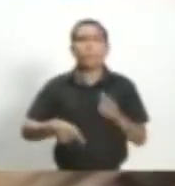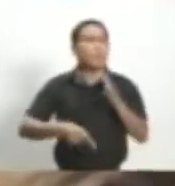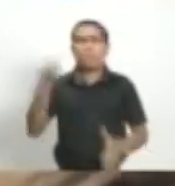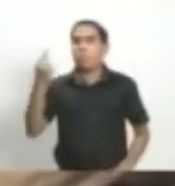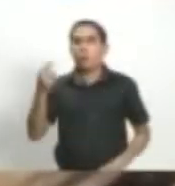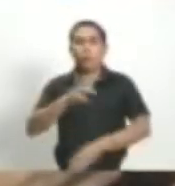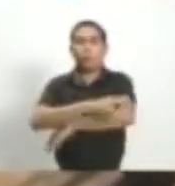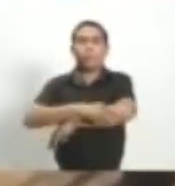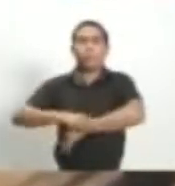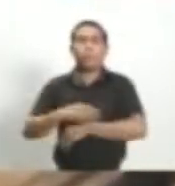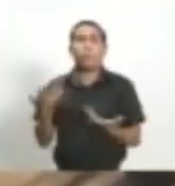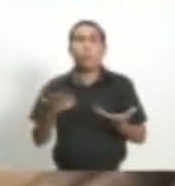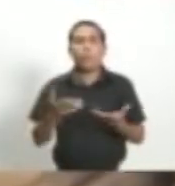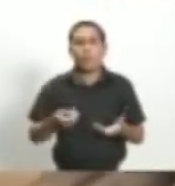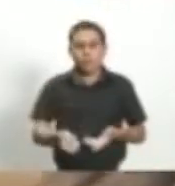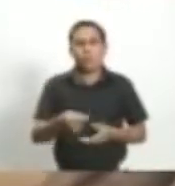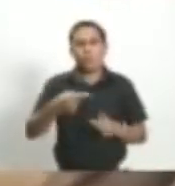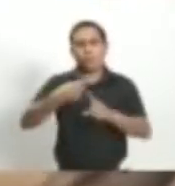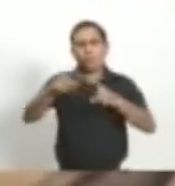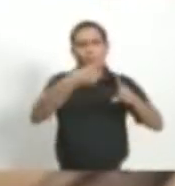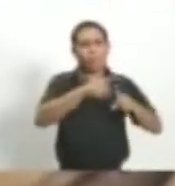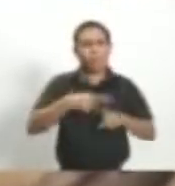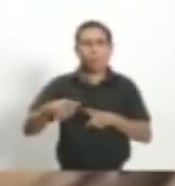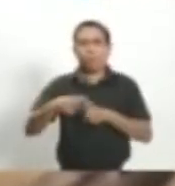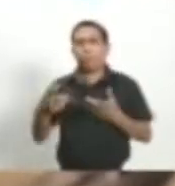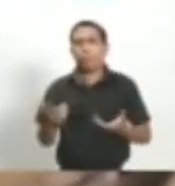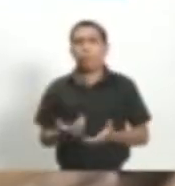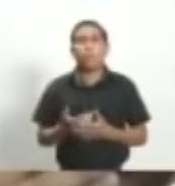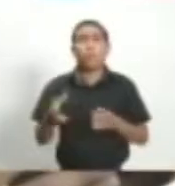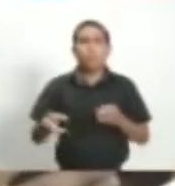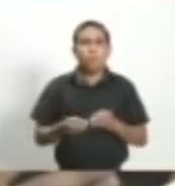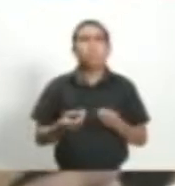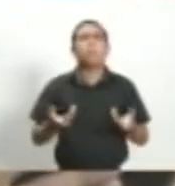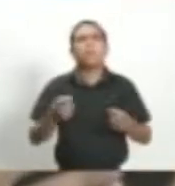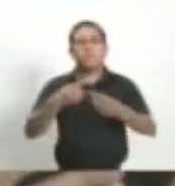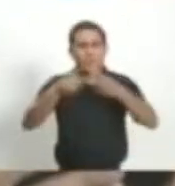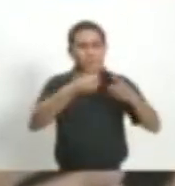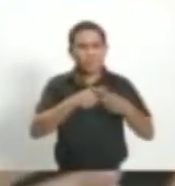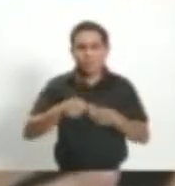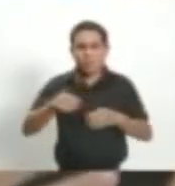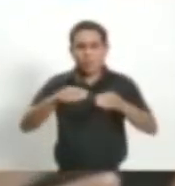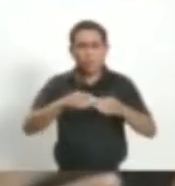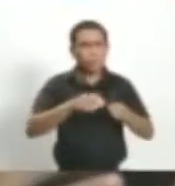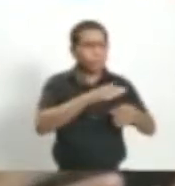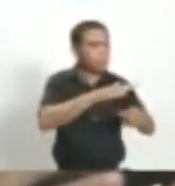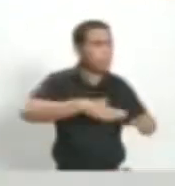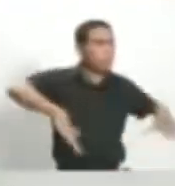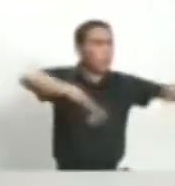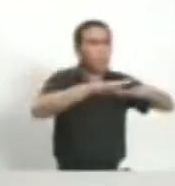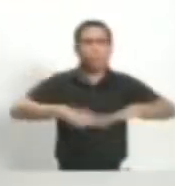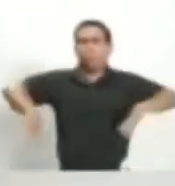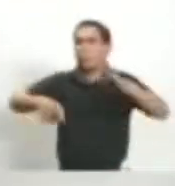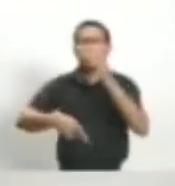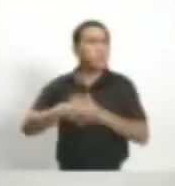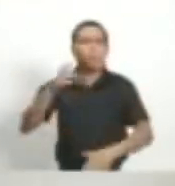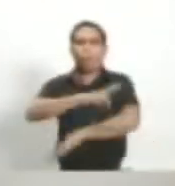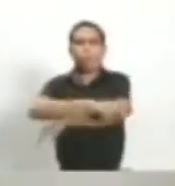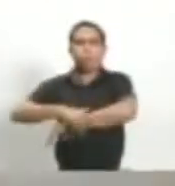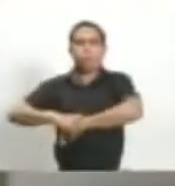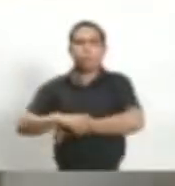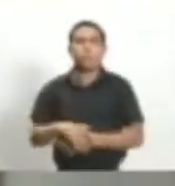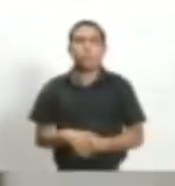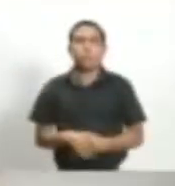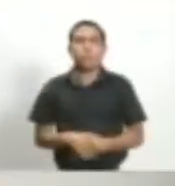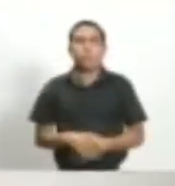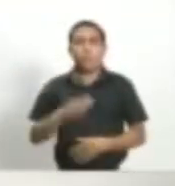en varios cajeros, van a cadenas, almacenes de cadena y generan giros. En el procedimiento judicial,